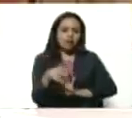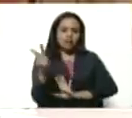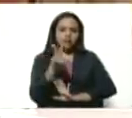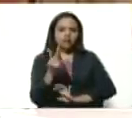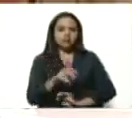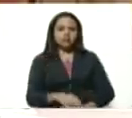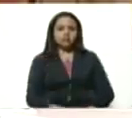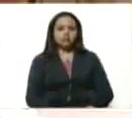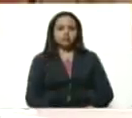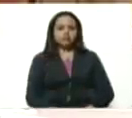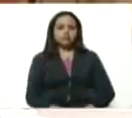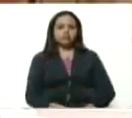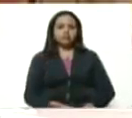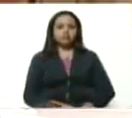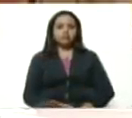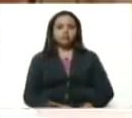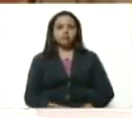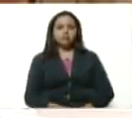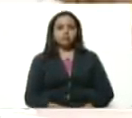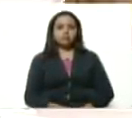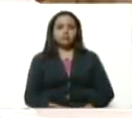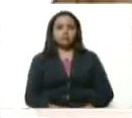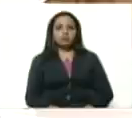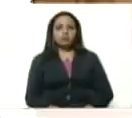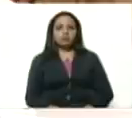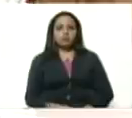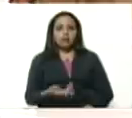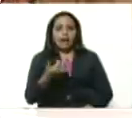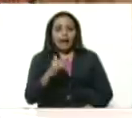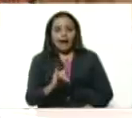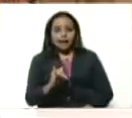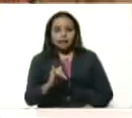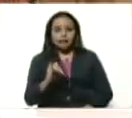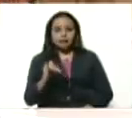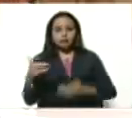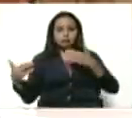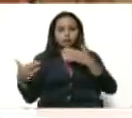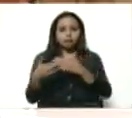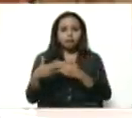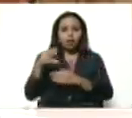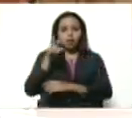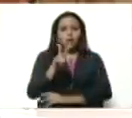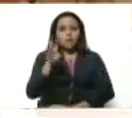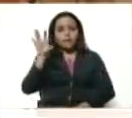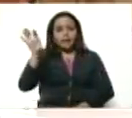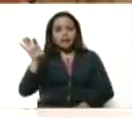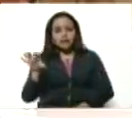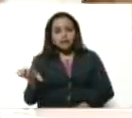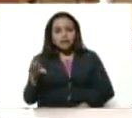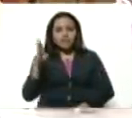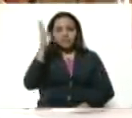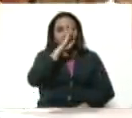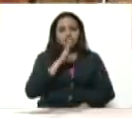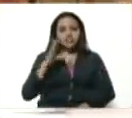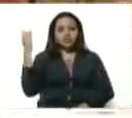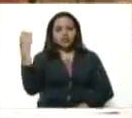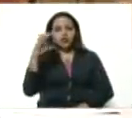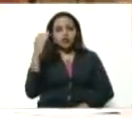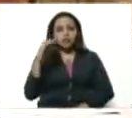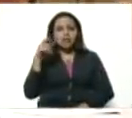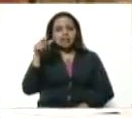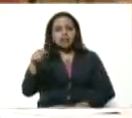casos importados ese es el impacto que han tenido estos dos países y la situación irregular